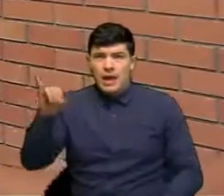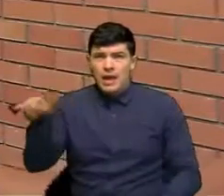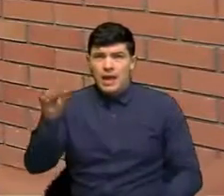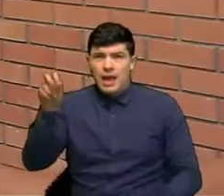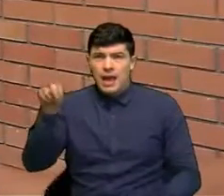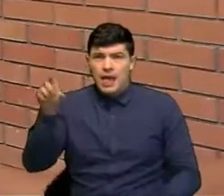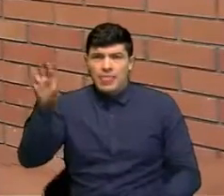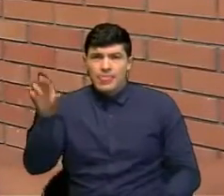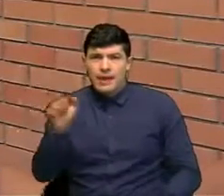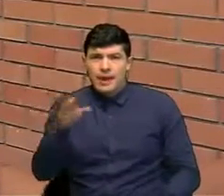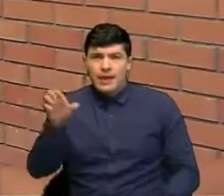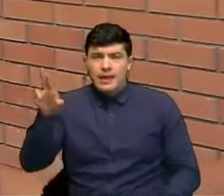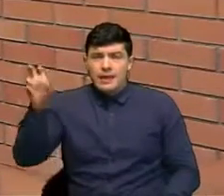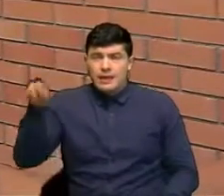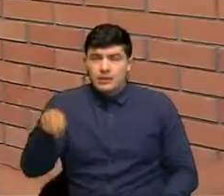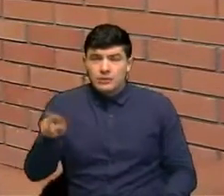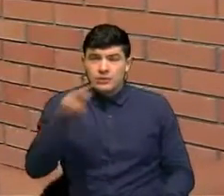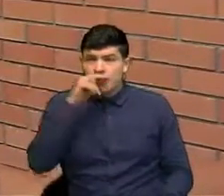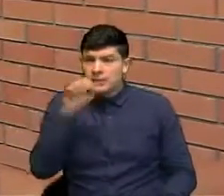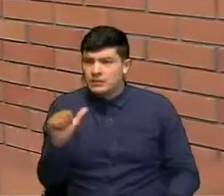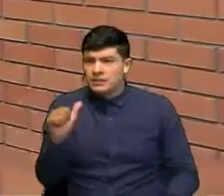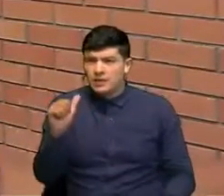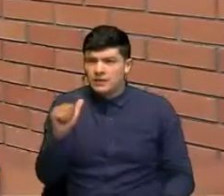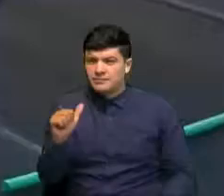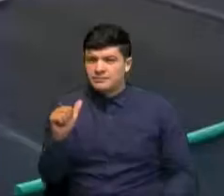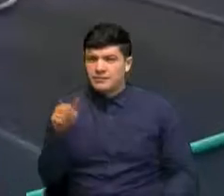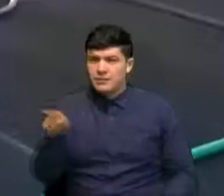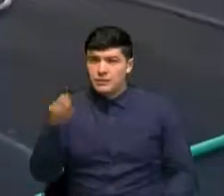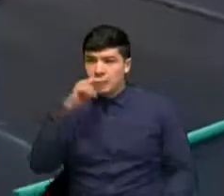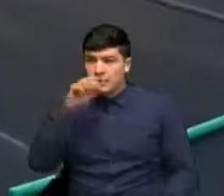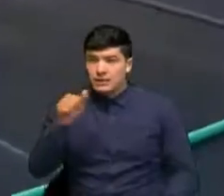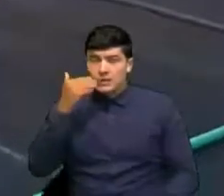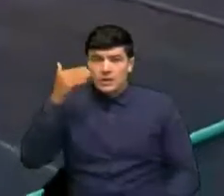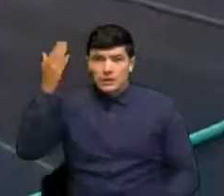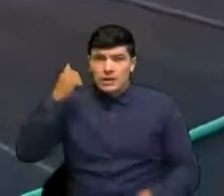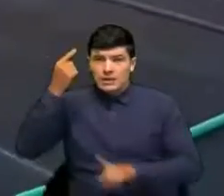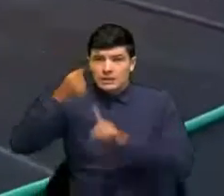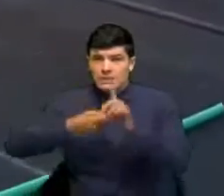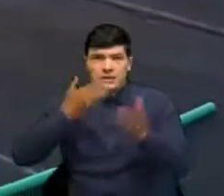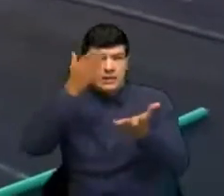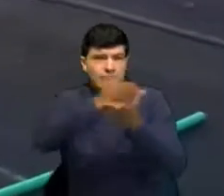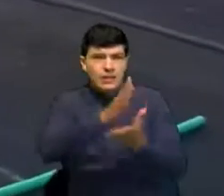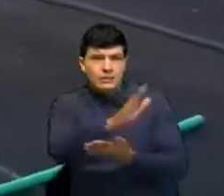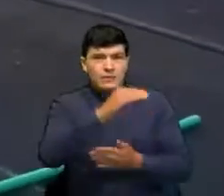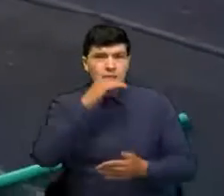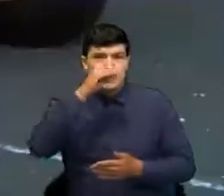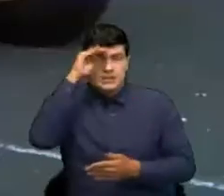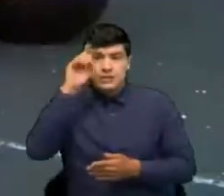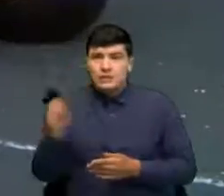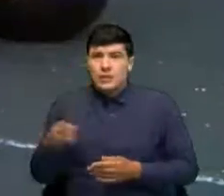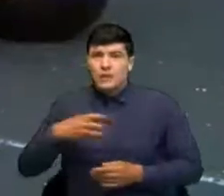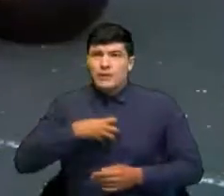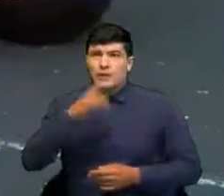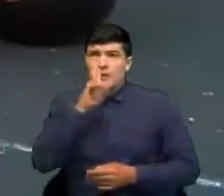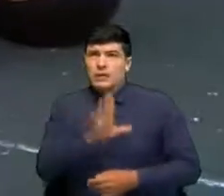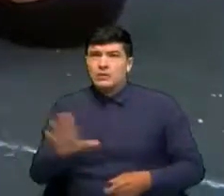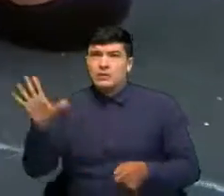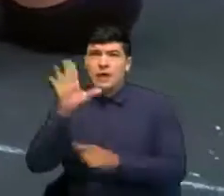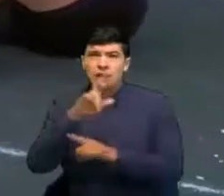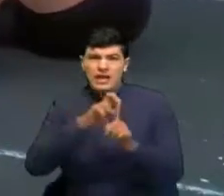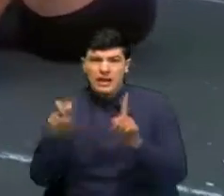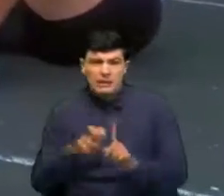Herrán, niña que hace este mes que estuvimos en Medellín, fue campeona nacional con récord